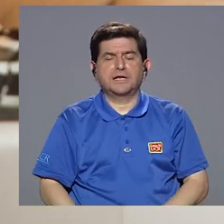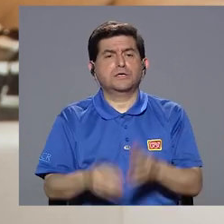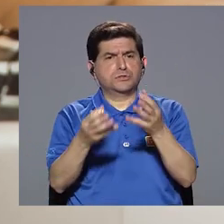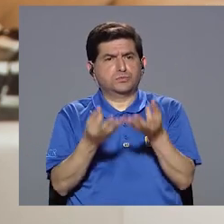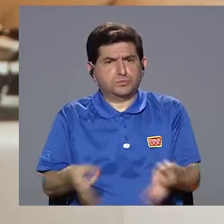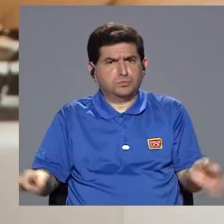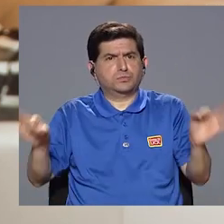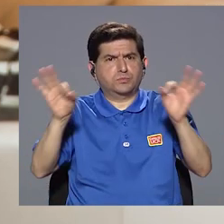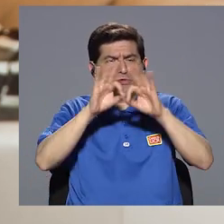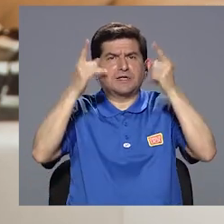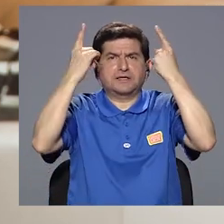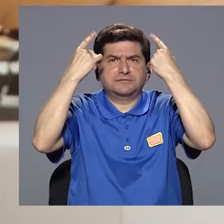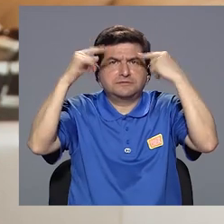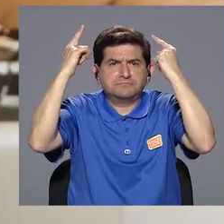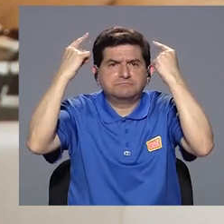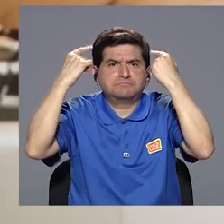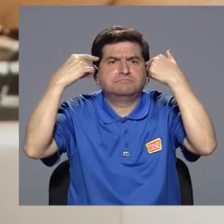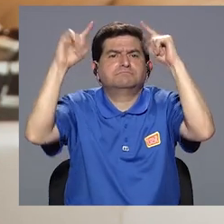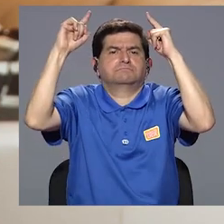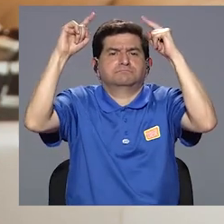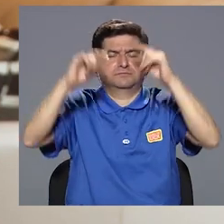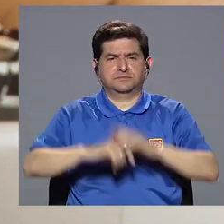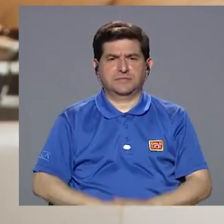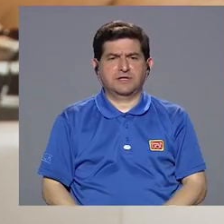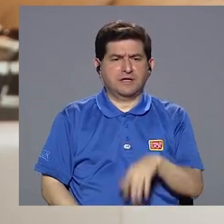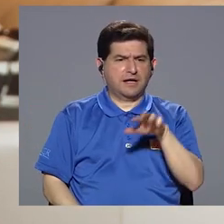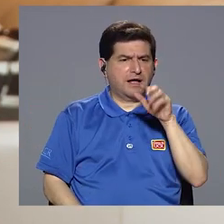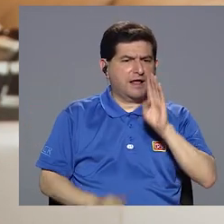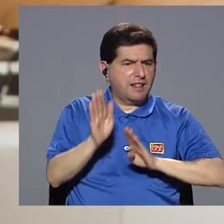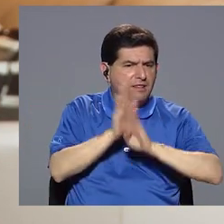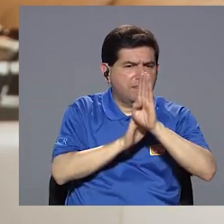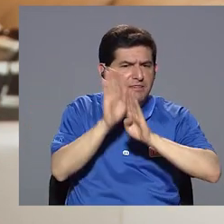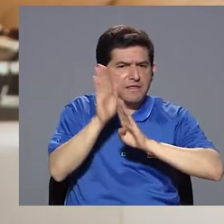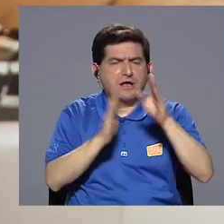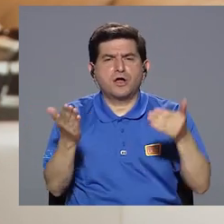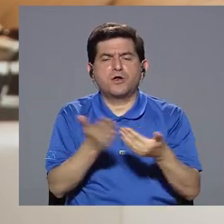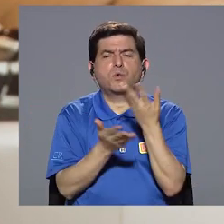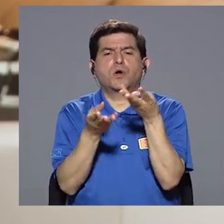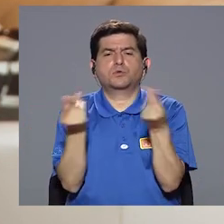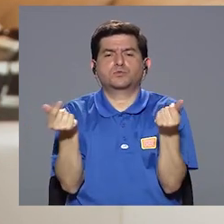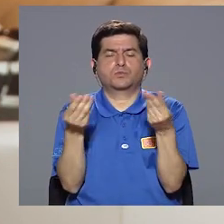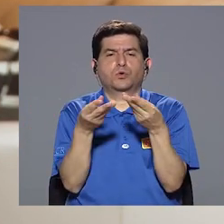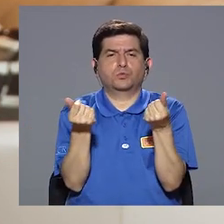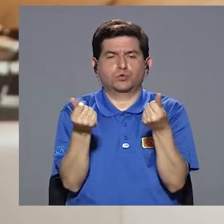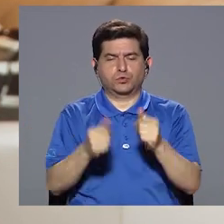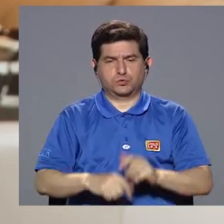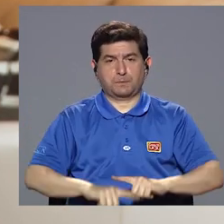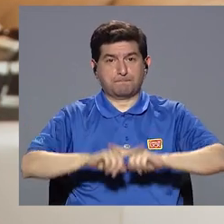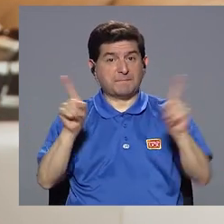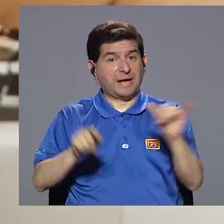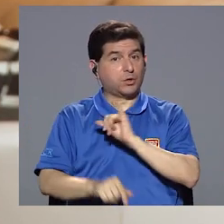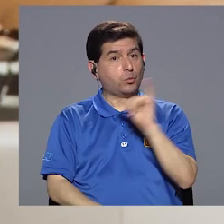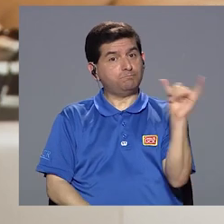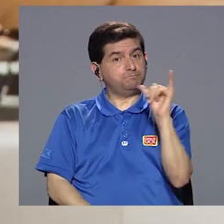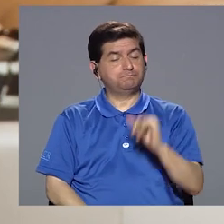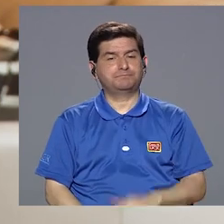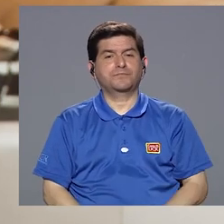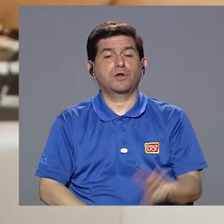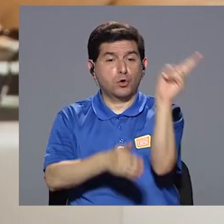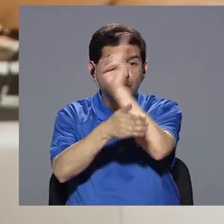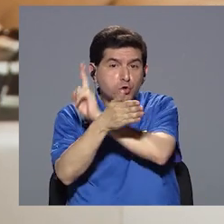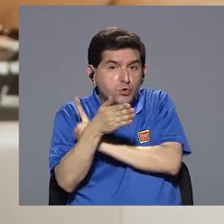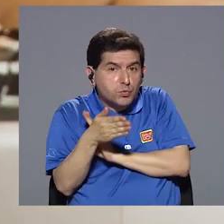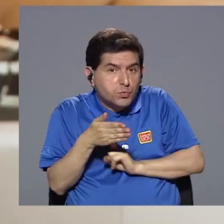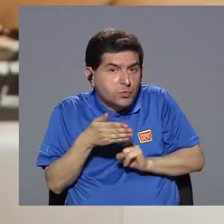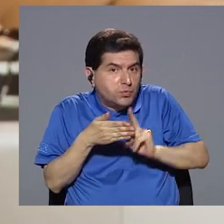muy muy eficientes y efectivos para desarrollar nuevos productos pero también